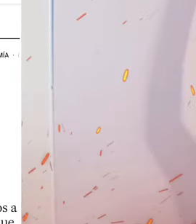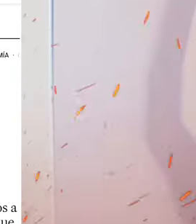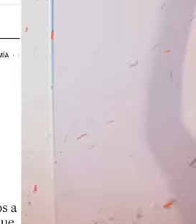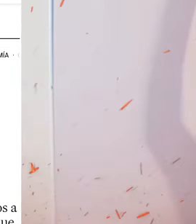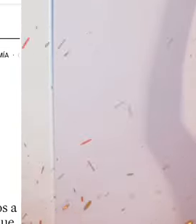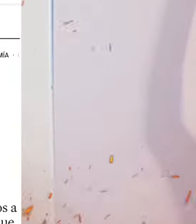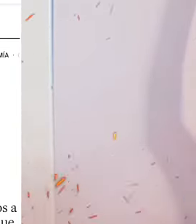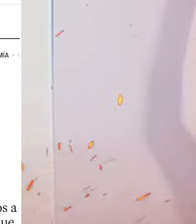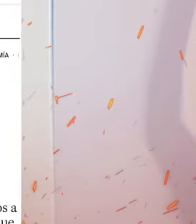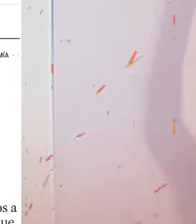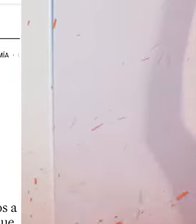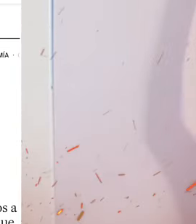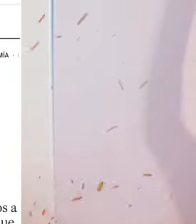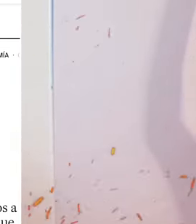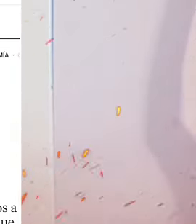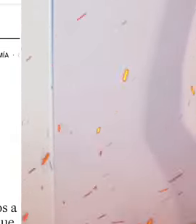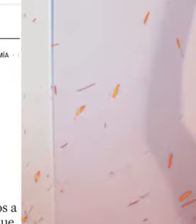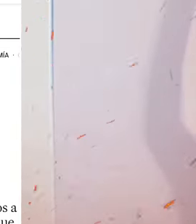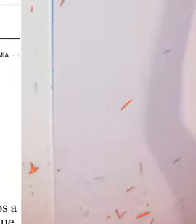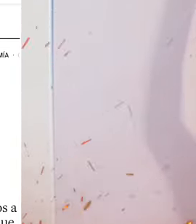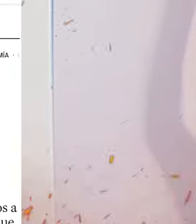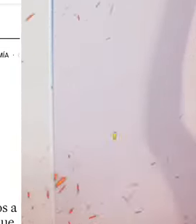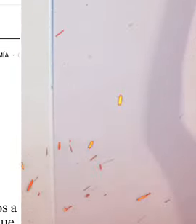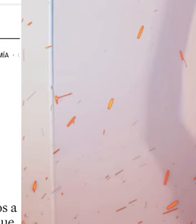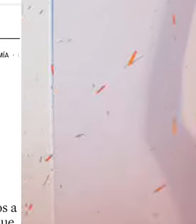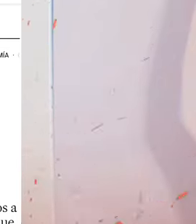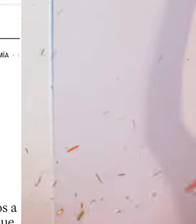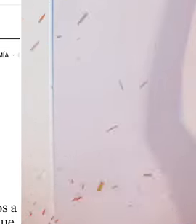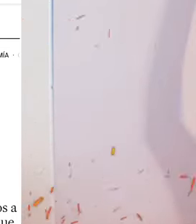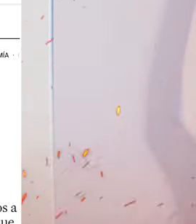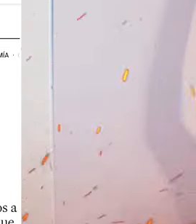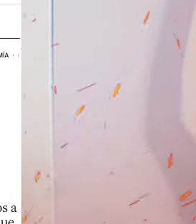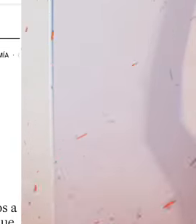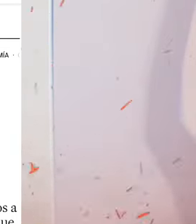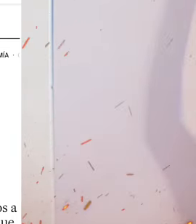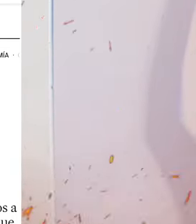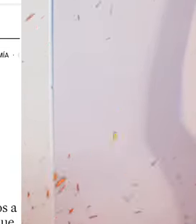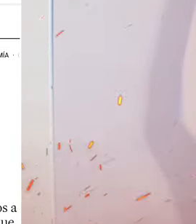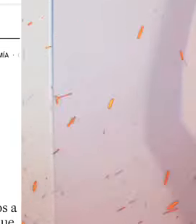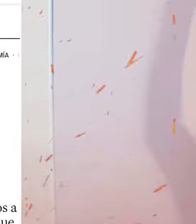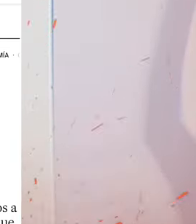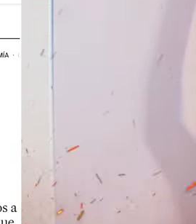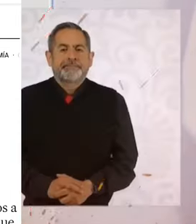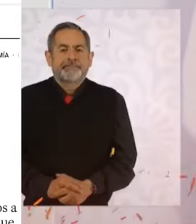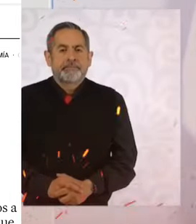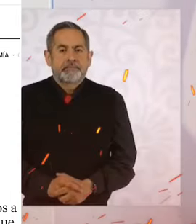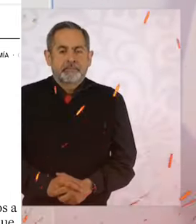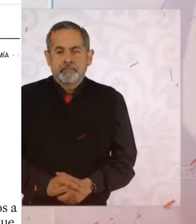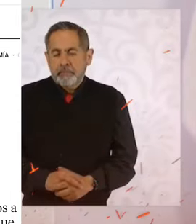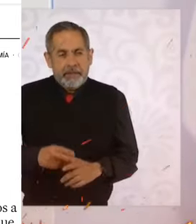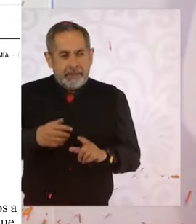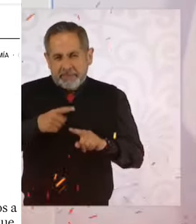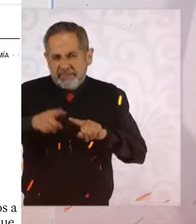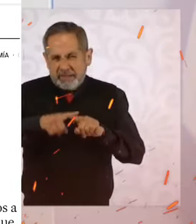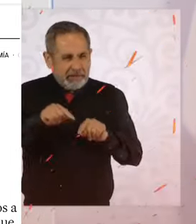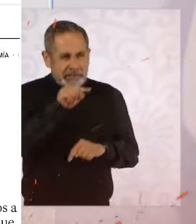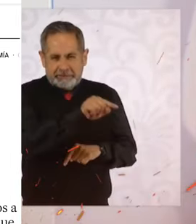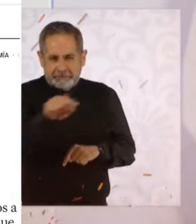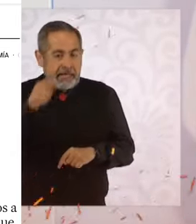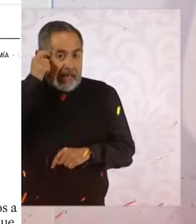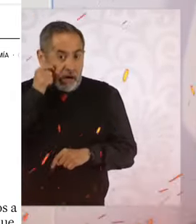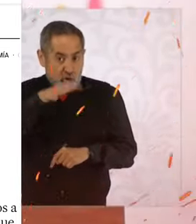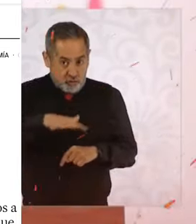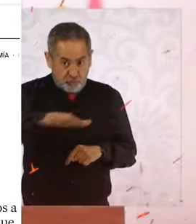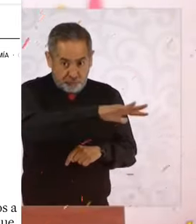está haciendo, de la presencia, de incrementar la presencia, se están siguiendo diferentes líneas de acuerdo con la problemática en cada una de las regiones de